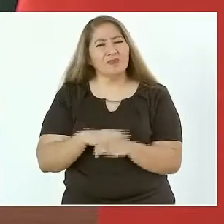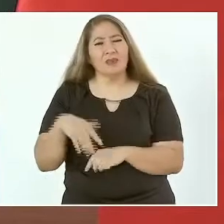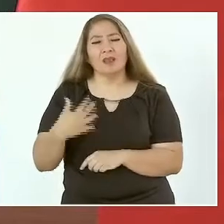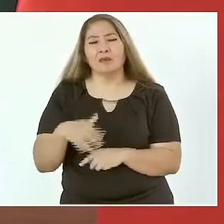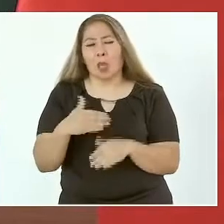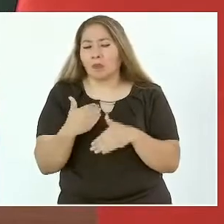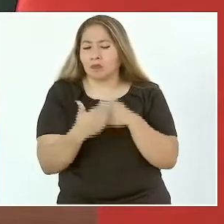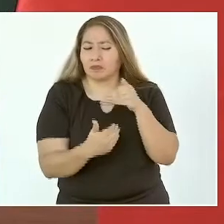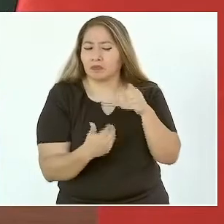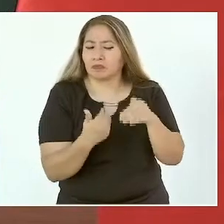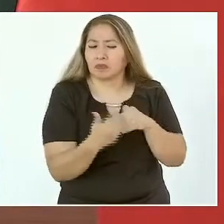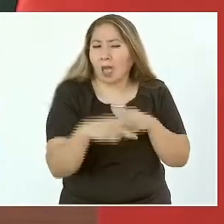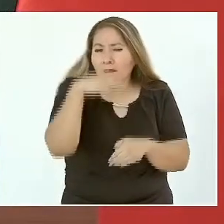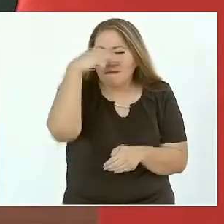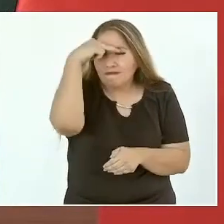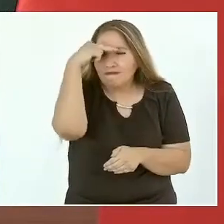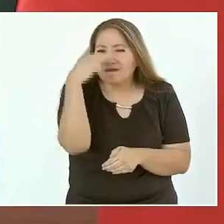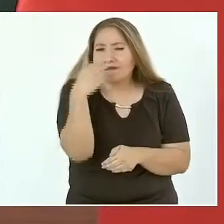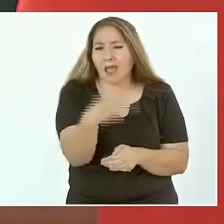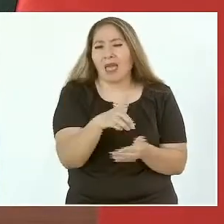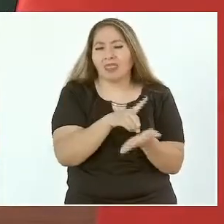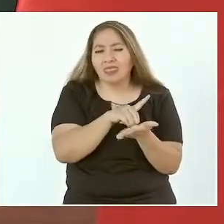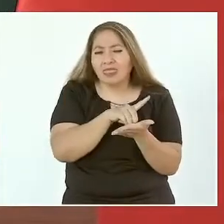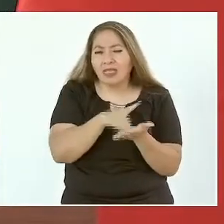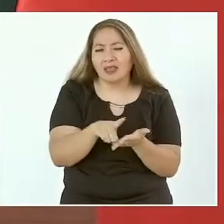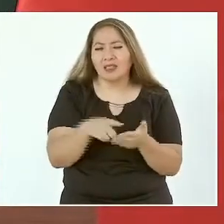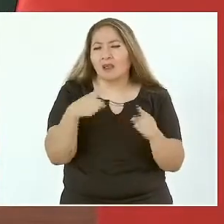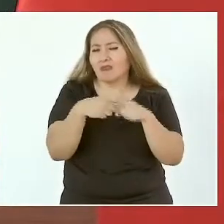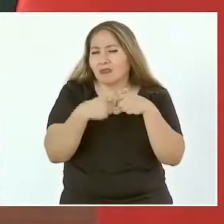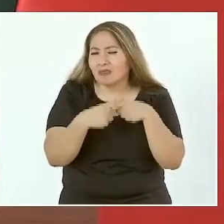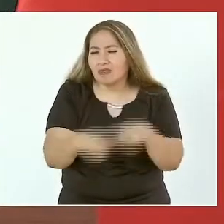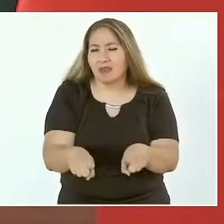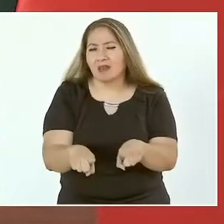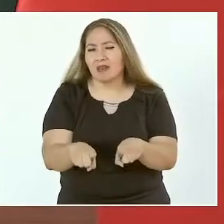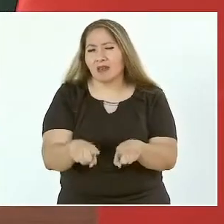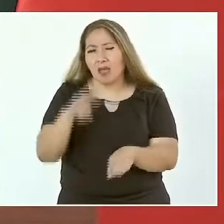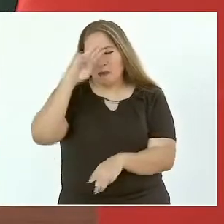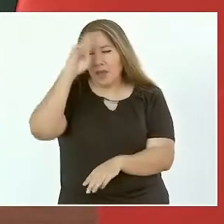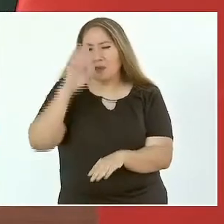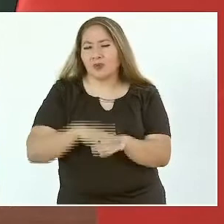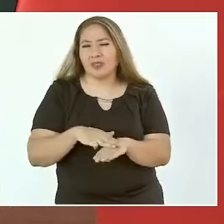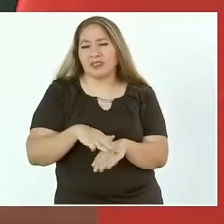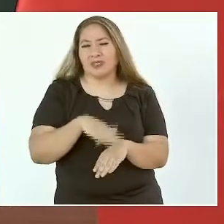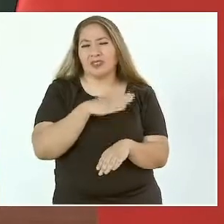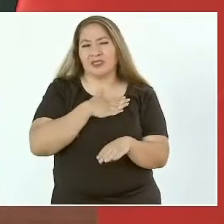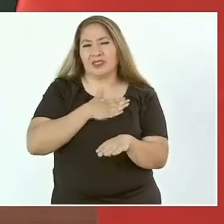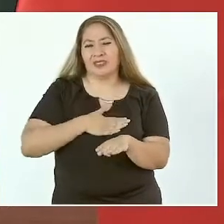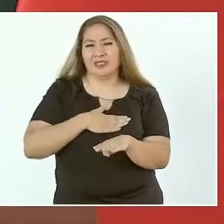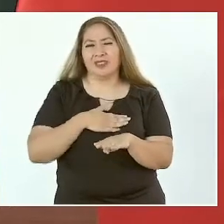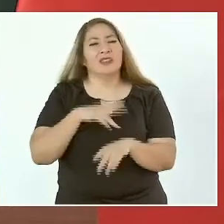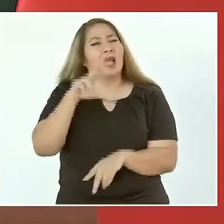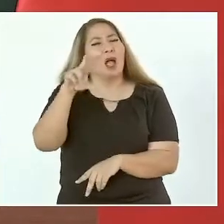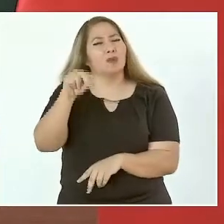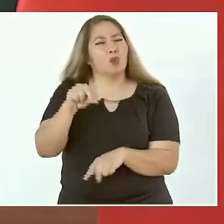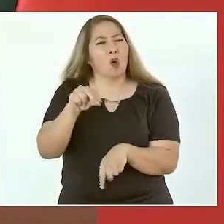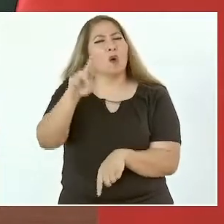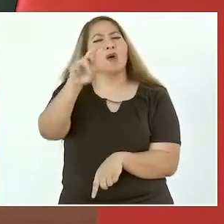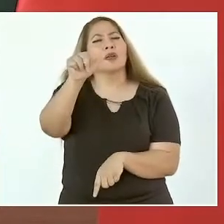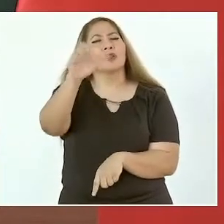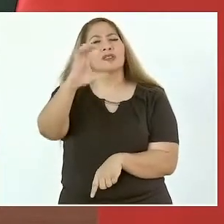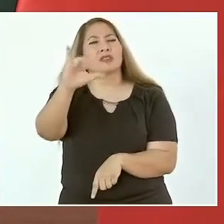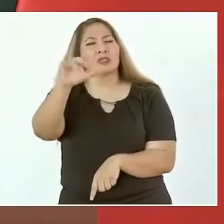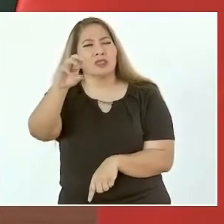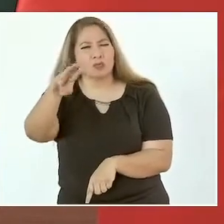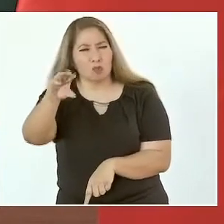permite avanzar hacia un país en donde el derecho a ser diferentes, el derecho a la memoria, a la justicia restaurativa y al no racismo estén